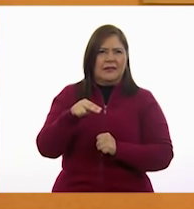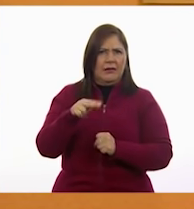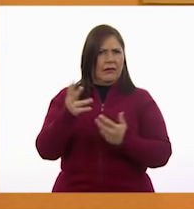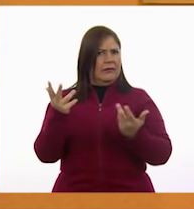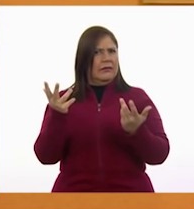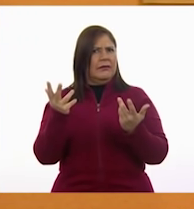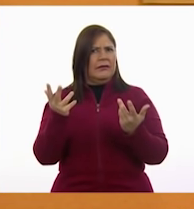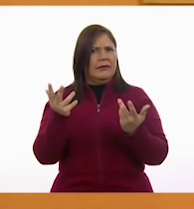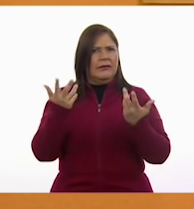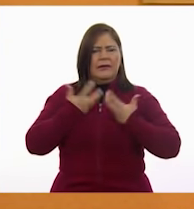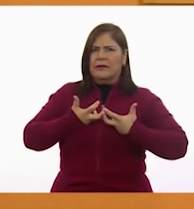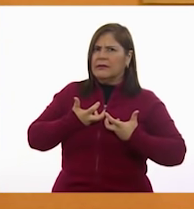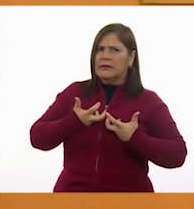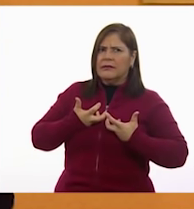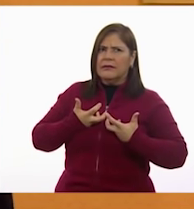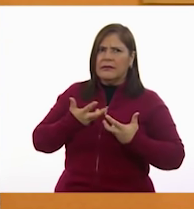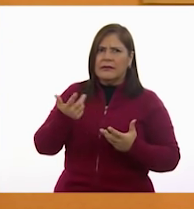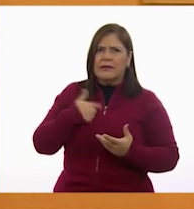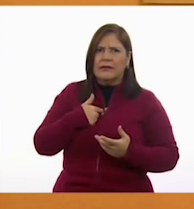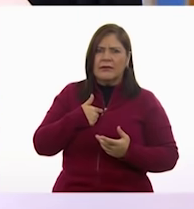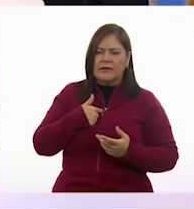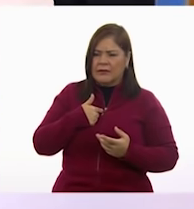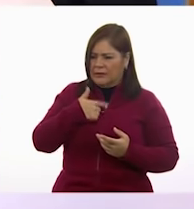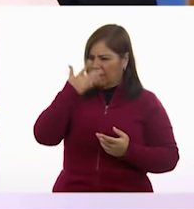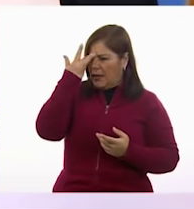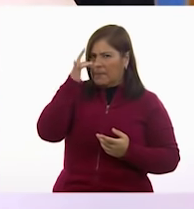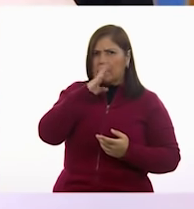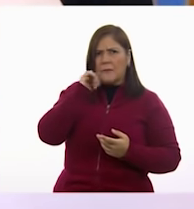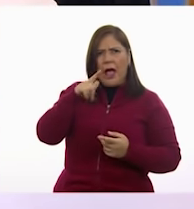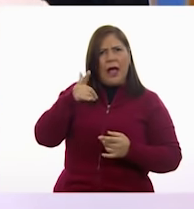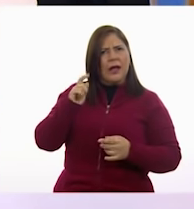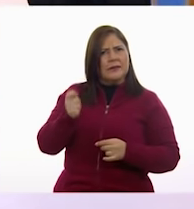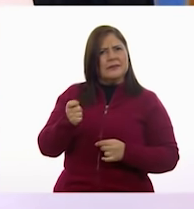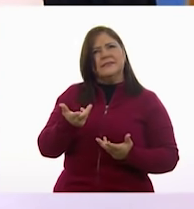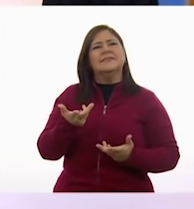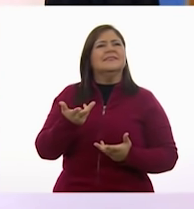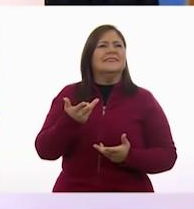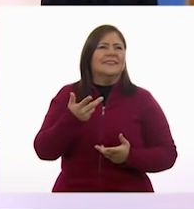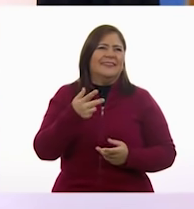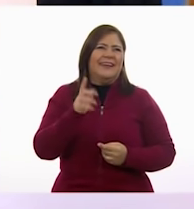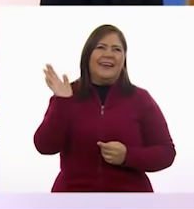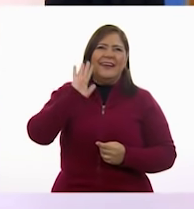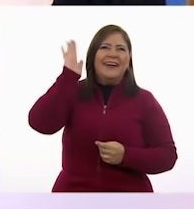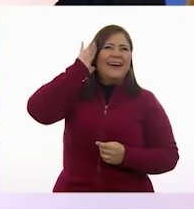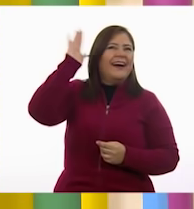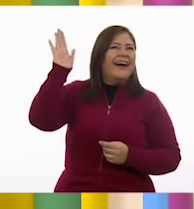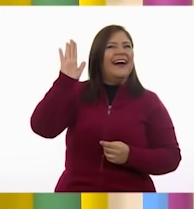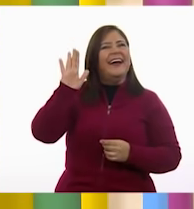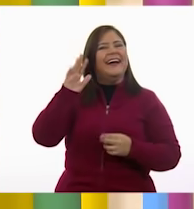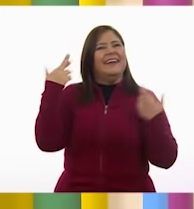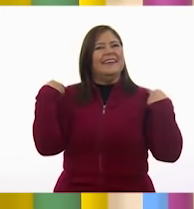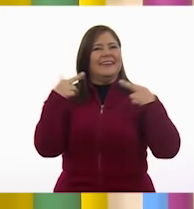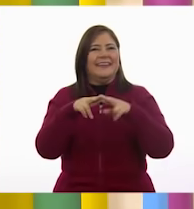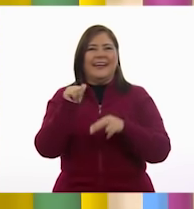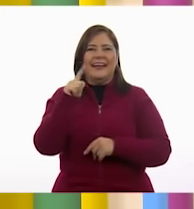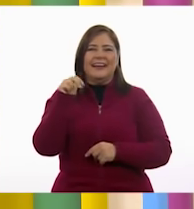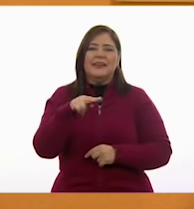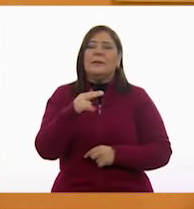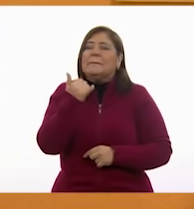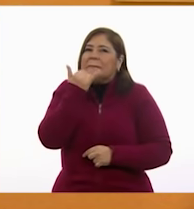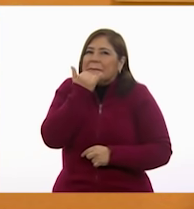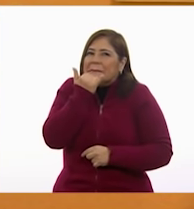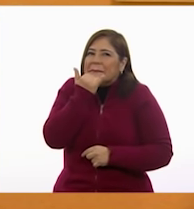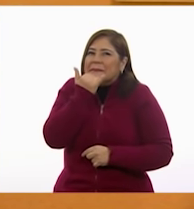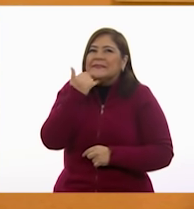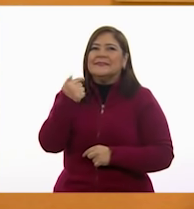¡Ay! No me salió el hechizo. ¡Hola, maestro! Aquí? ¡Hola, Alan! ¡Qué gusto ¡Hola, verte. Profe Alan! Híjole, perdón, es que